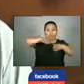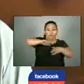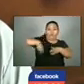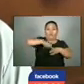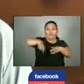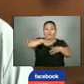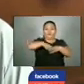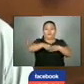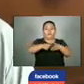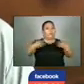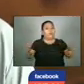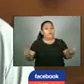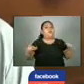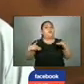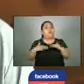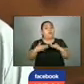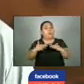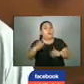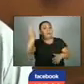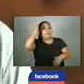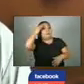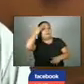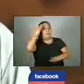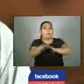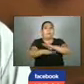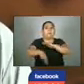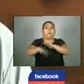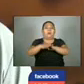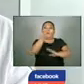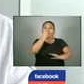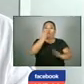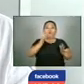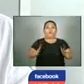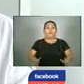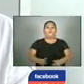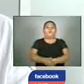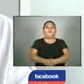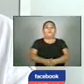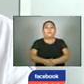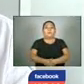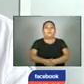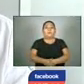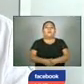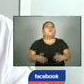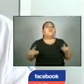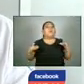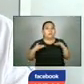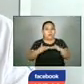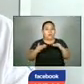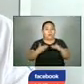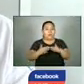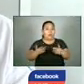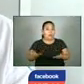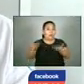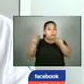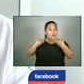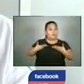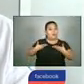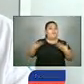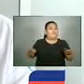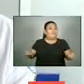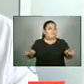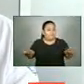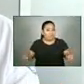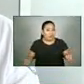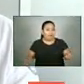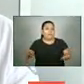y también conocimientos básicos de nutrición y varismo. Y de igual manera nos ayuda pues con